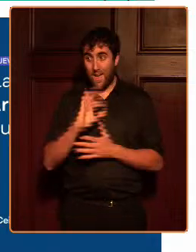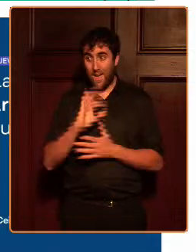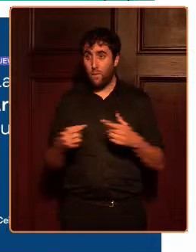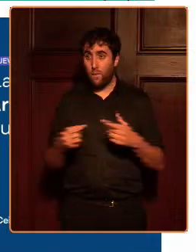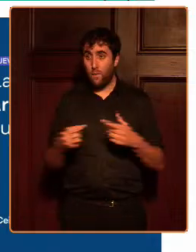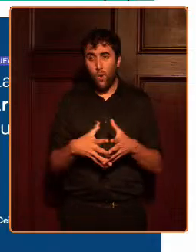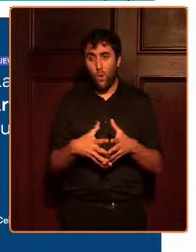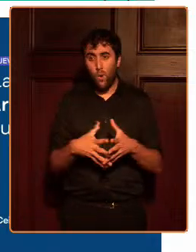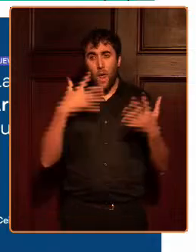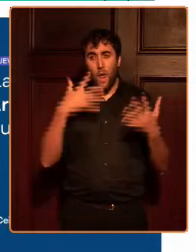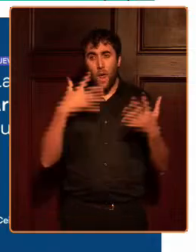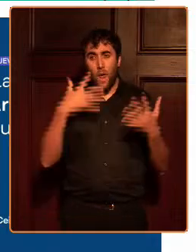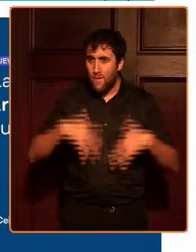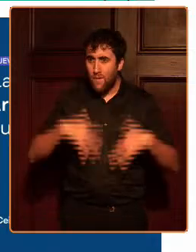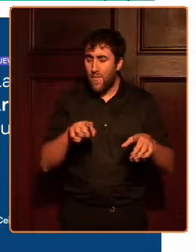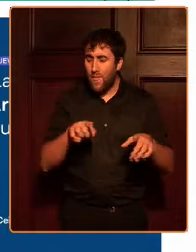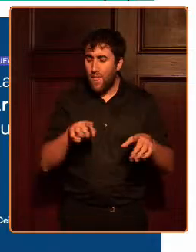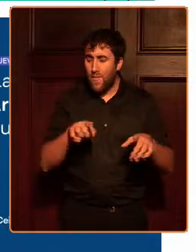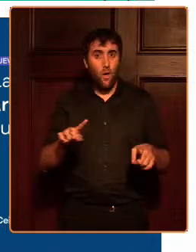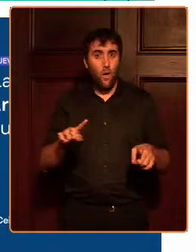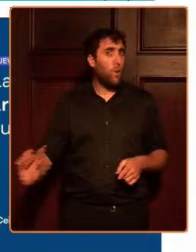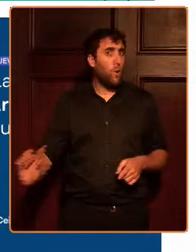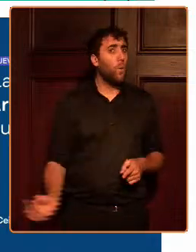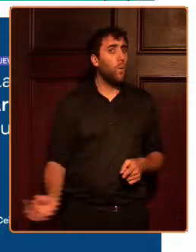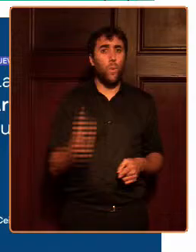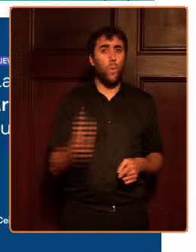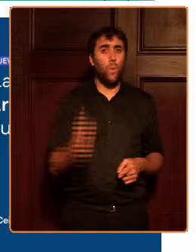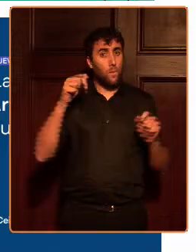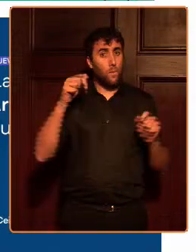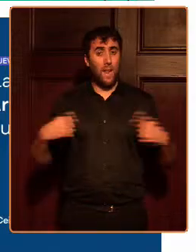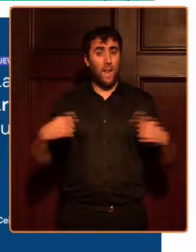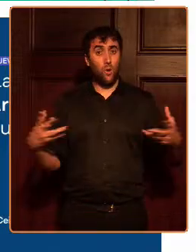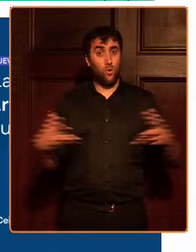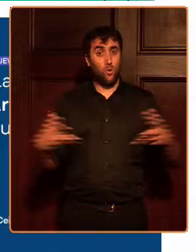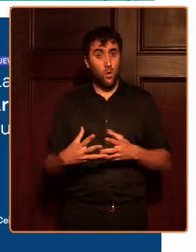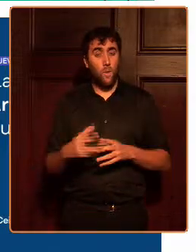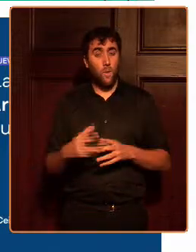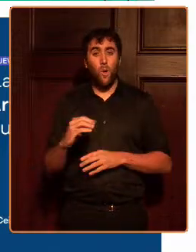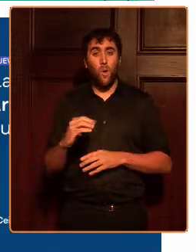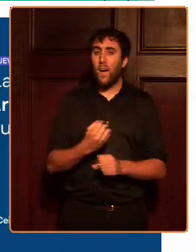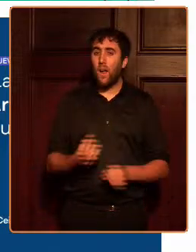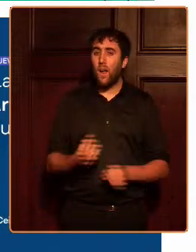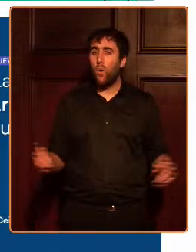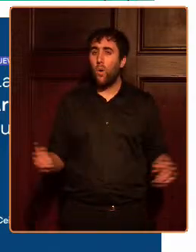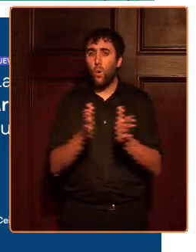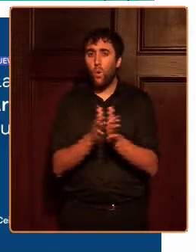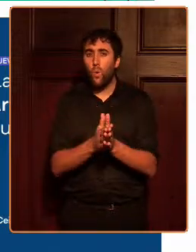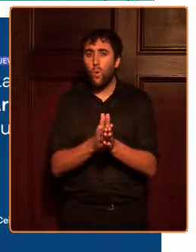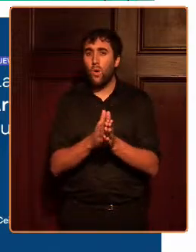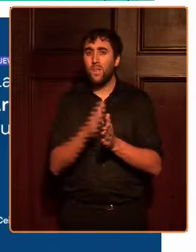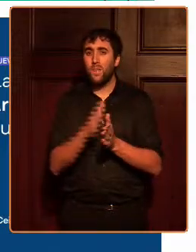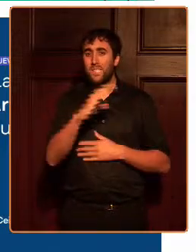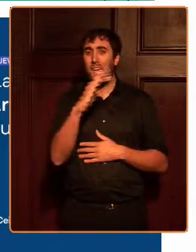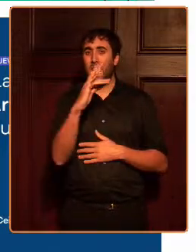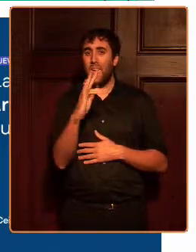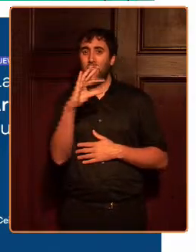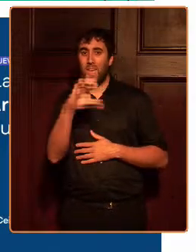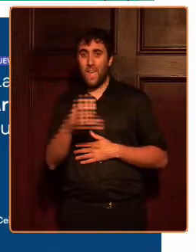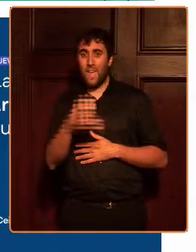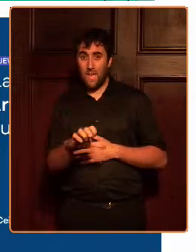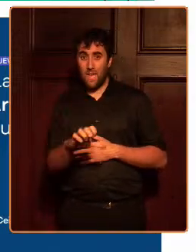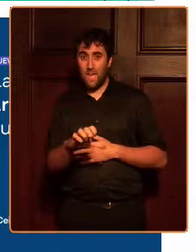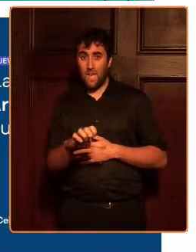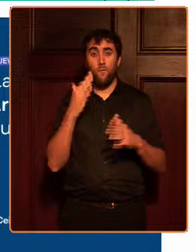de los hitos más importantes para nosotros fue trabajar con el CFE este año en lo que fue